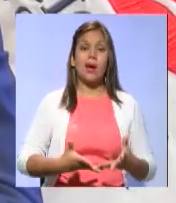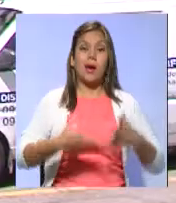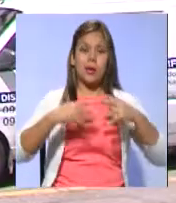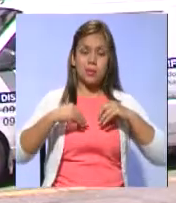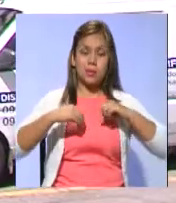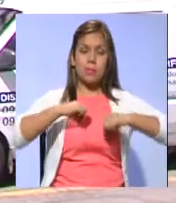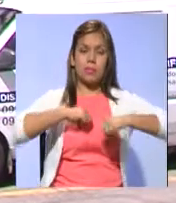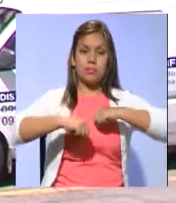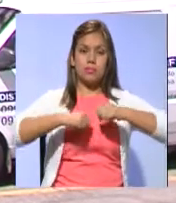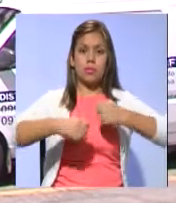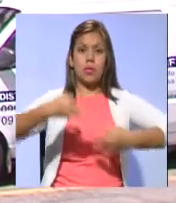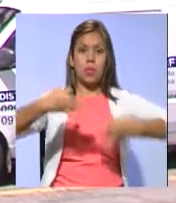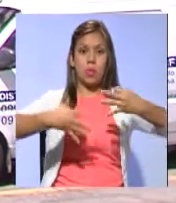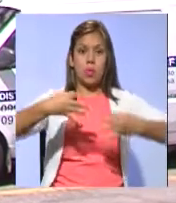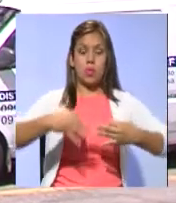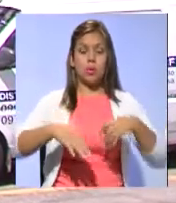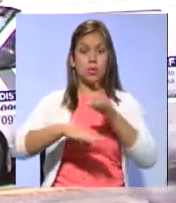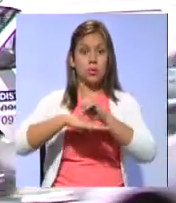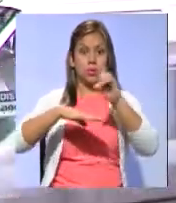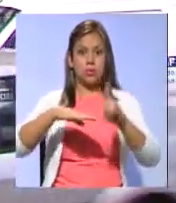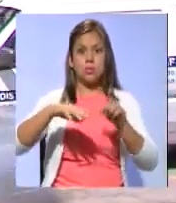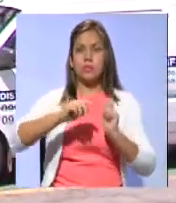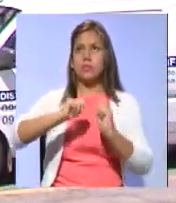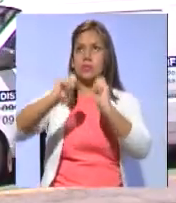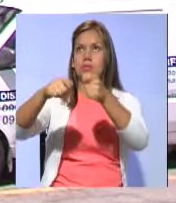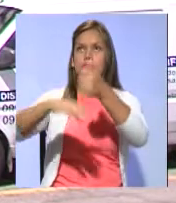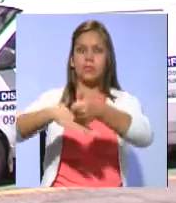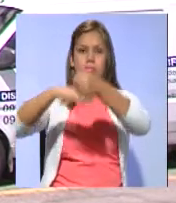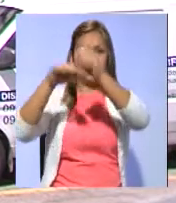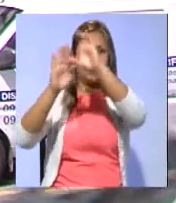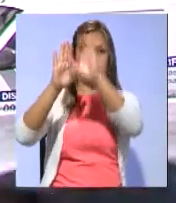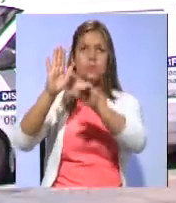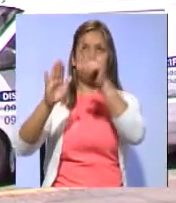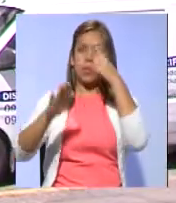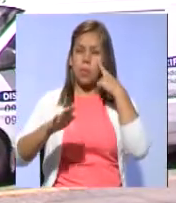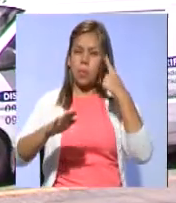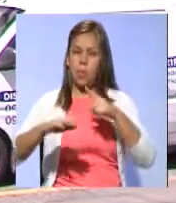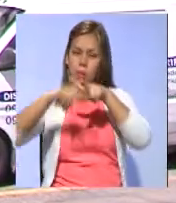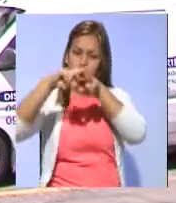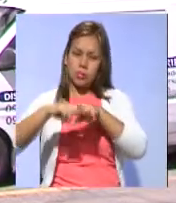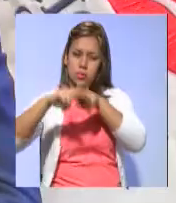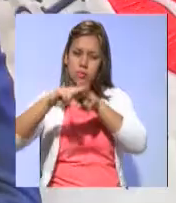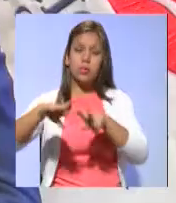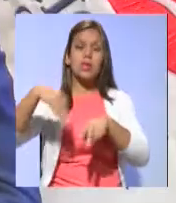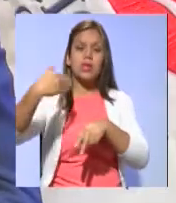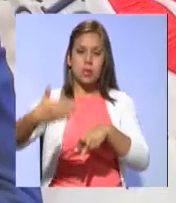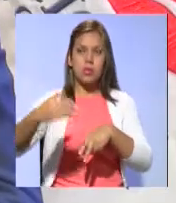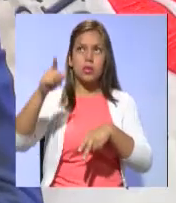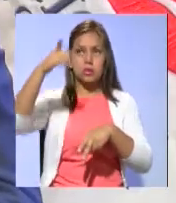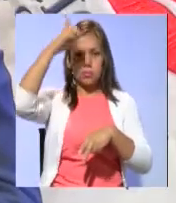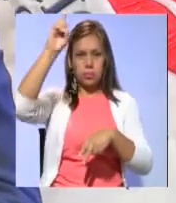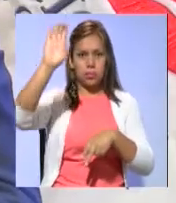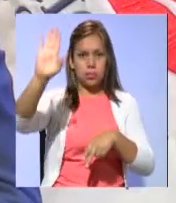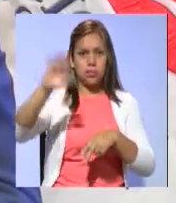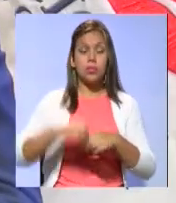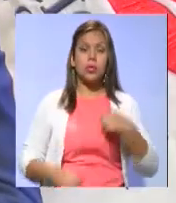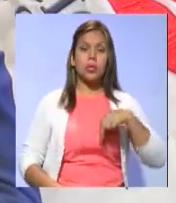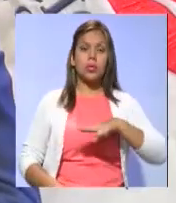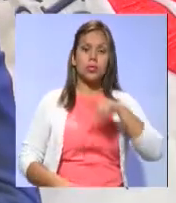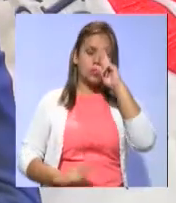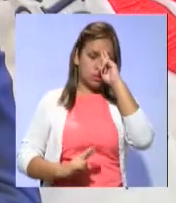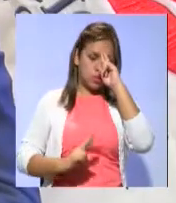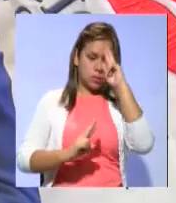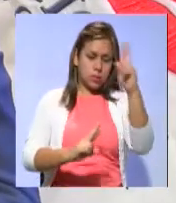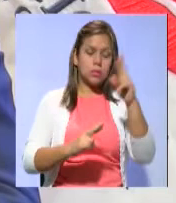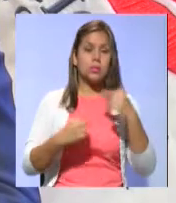solicitud, el CAL enviará estas pruebas a la Corte Constitucional para su verificación y posterior dictamen. Hemos sido muy respetuosos